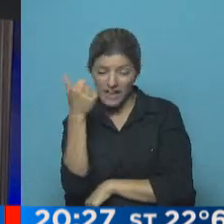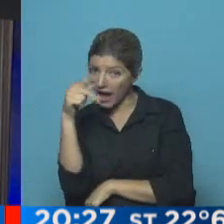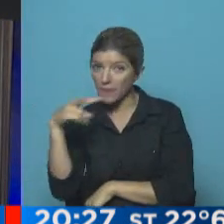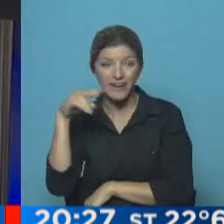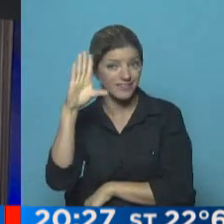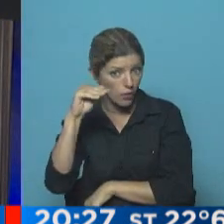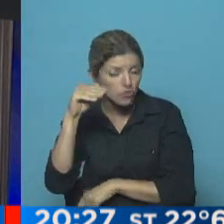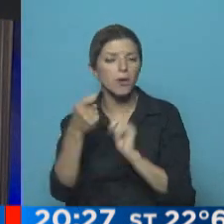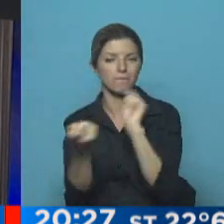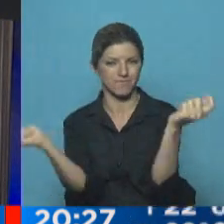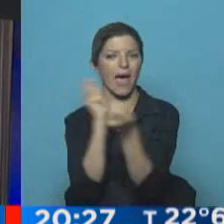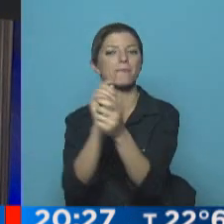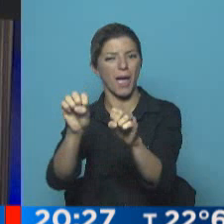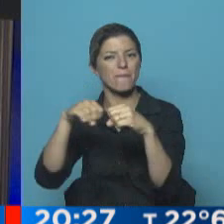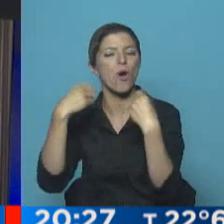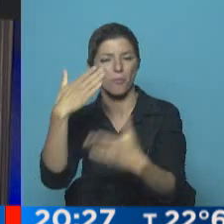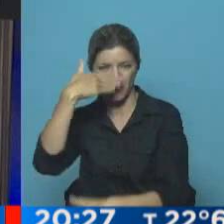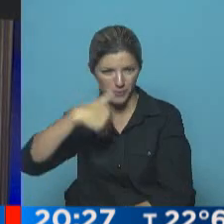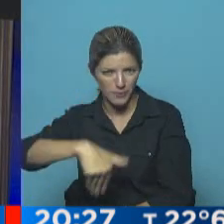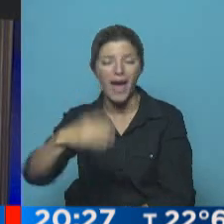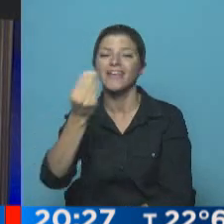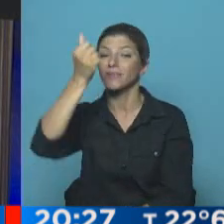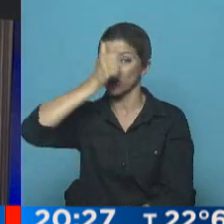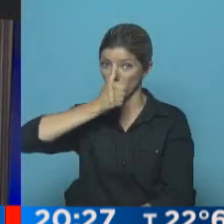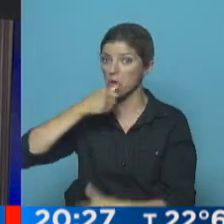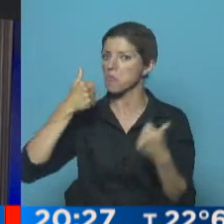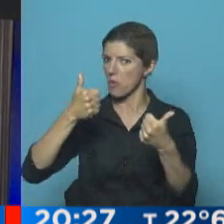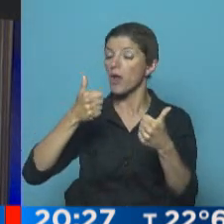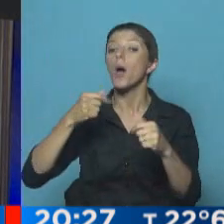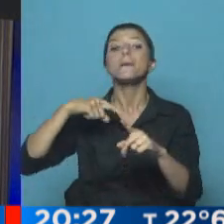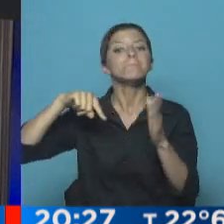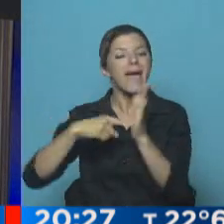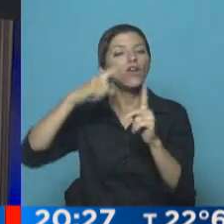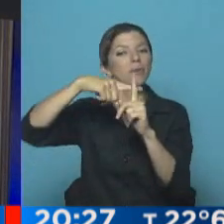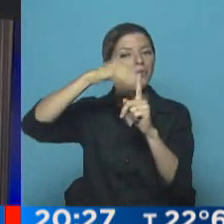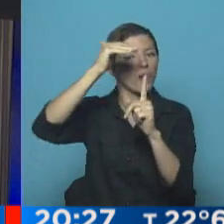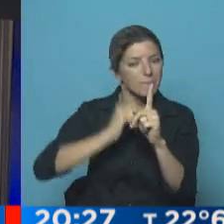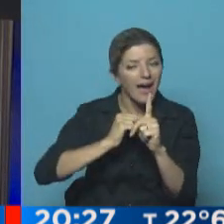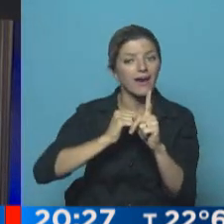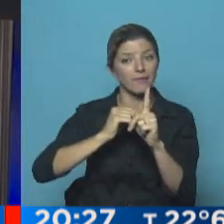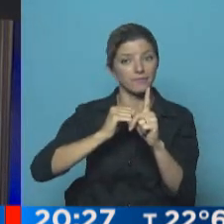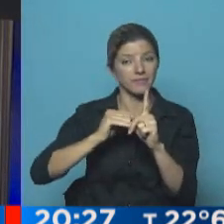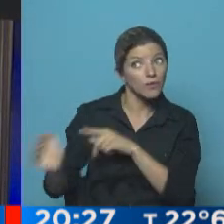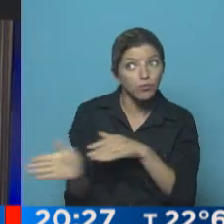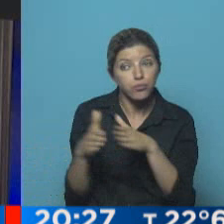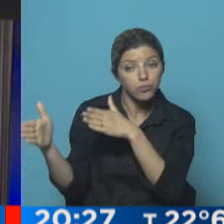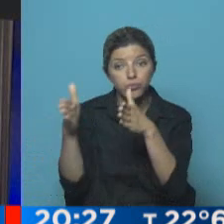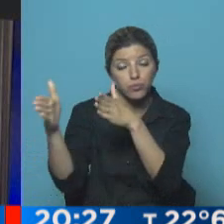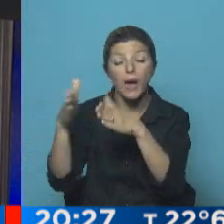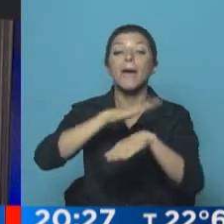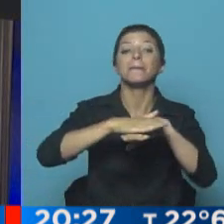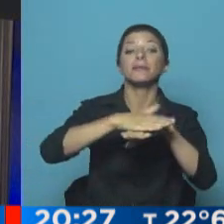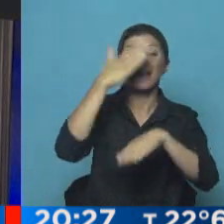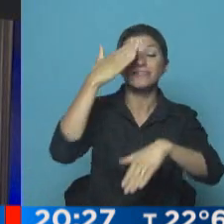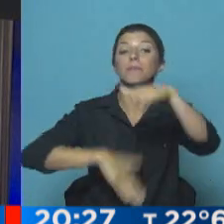condiciones meteorológicas para luego tener un muy buen fin de semana, eso sí, con bajas temperaturas, vientos que soplarán del sector sur. 15 la mínima, 24 grados la